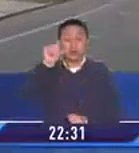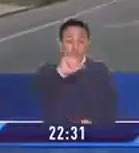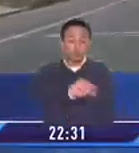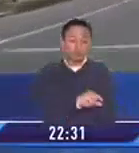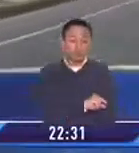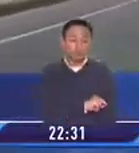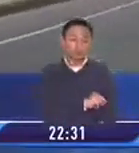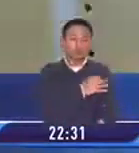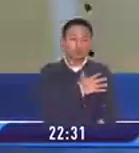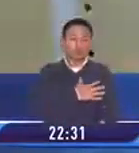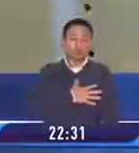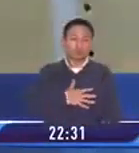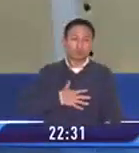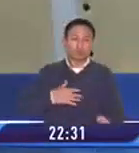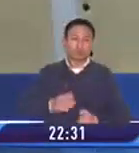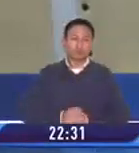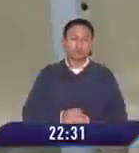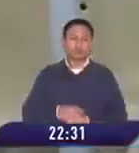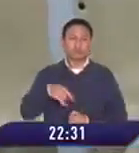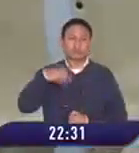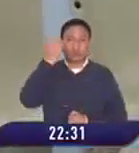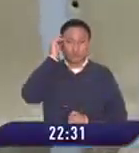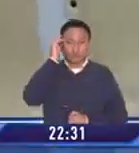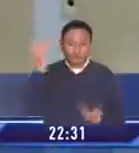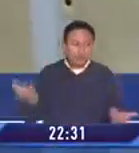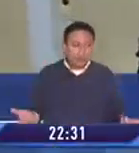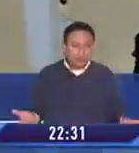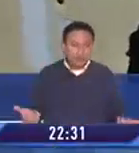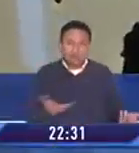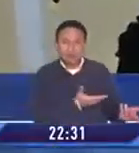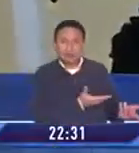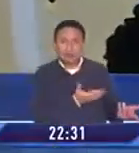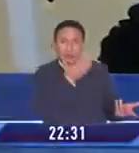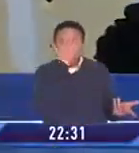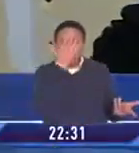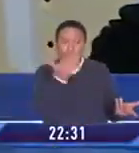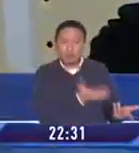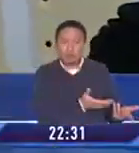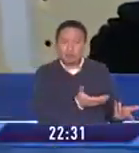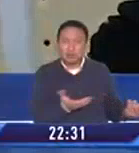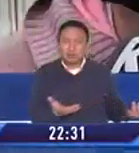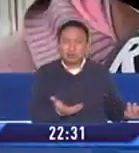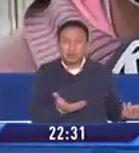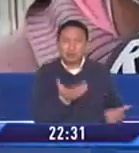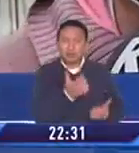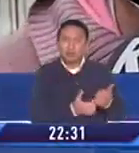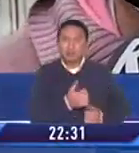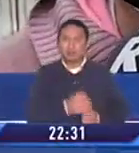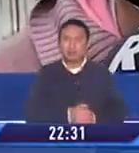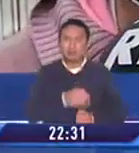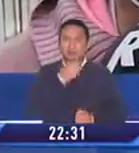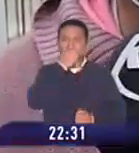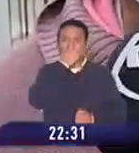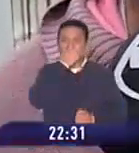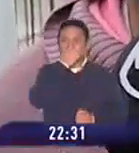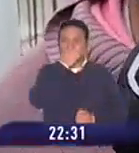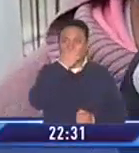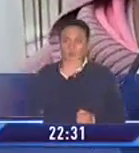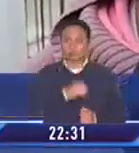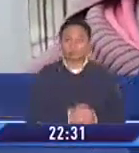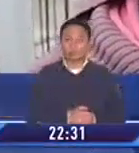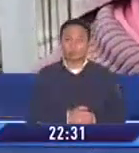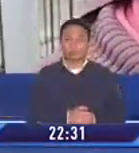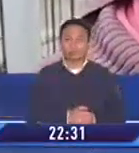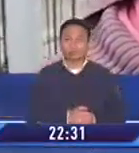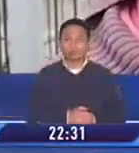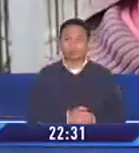lograr desintoxicarlos. Estoy preocupada yo, porque ¿por qué es lo que se suscita esto? Es preocupante porque todo el